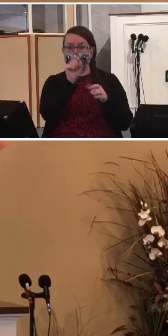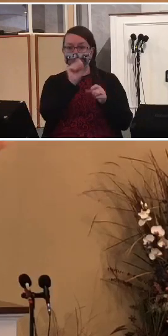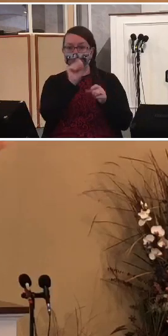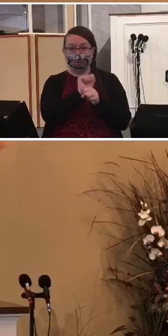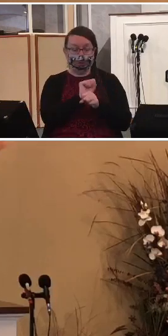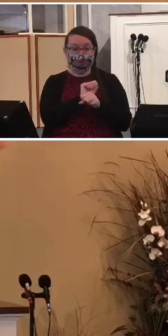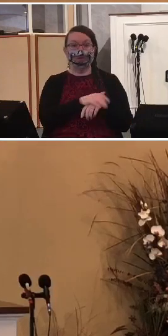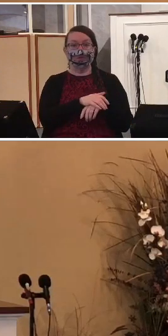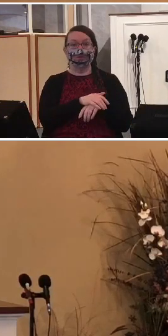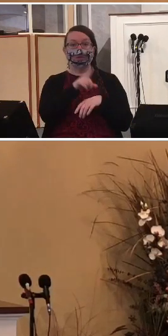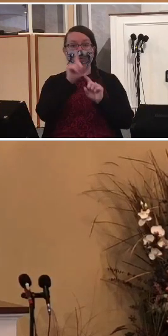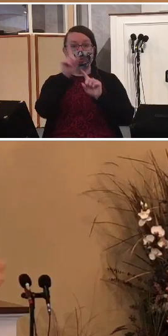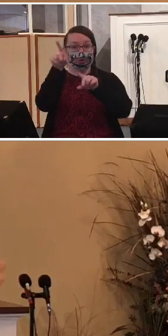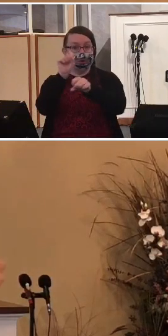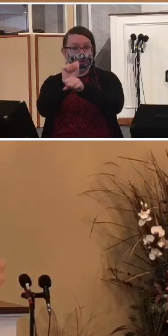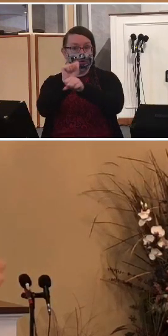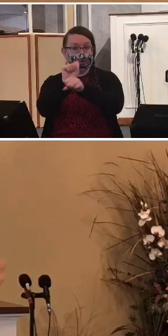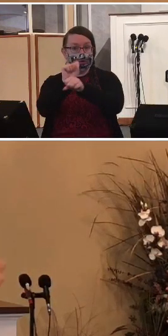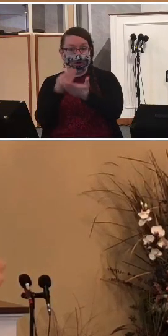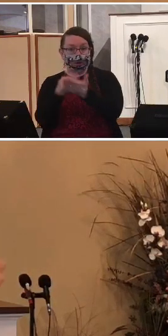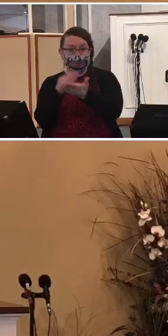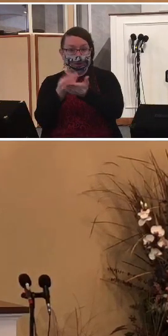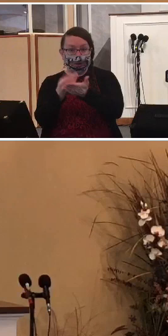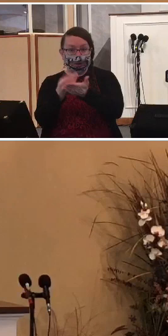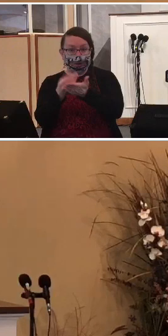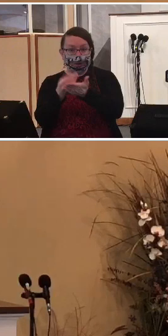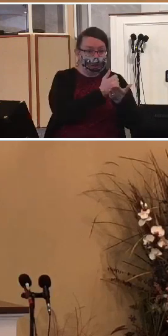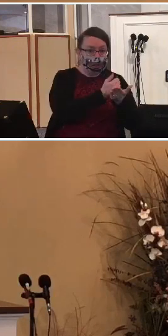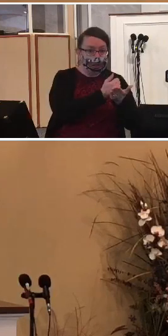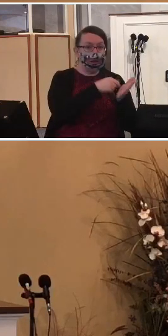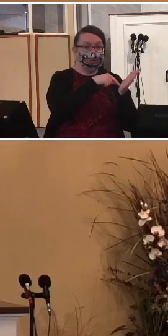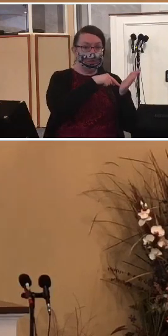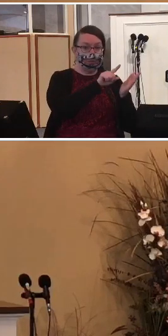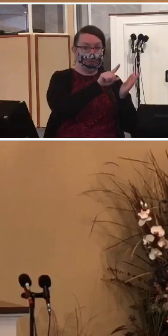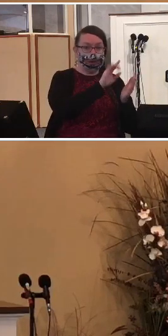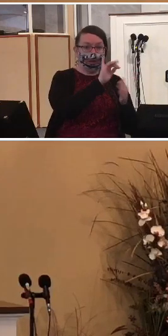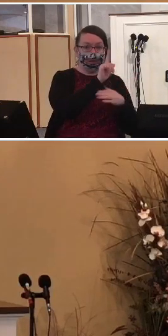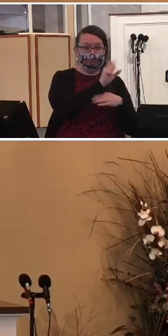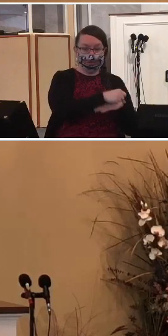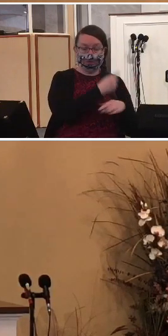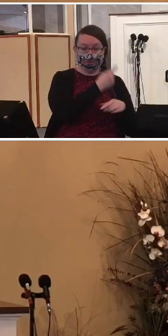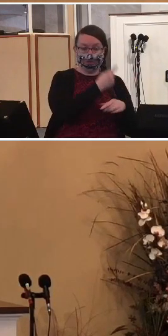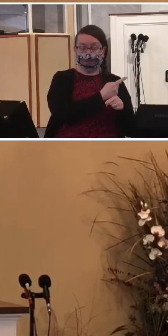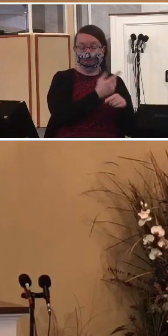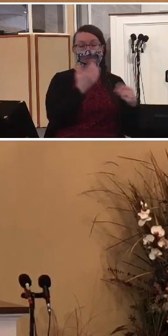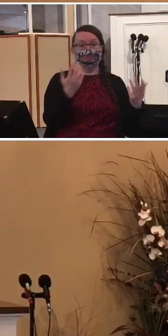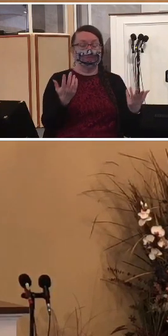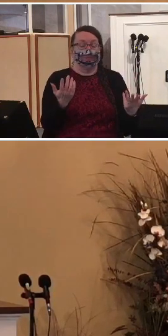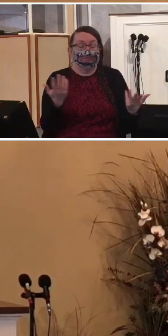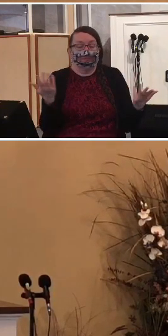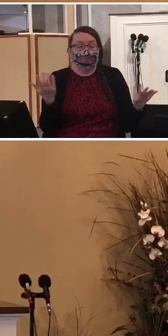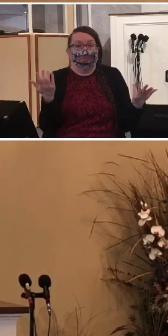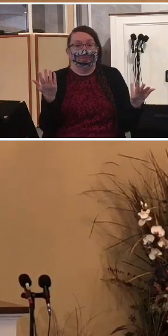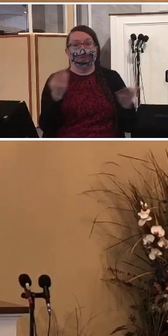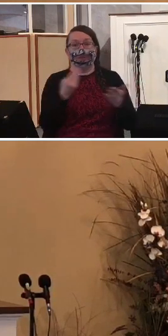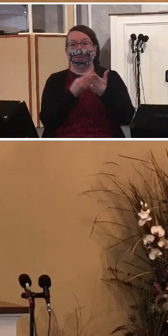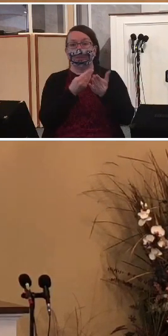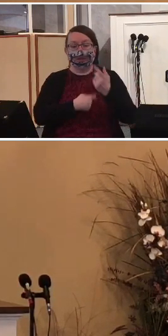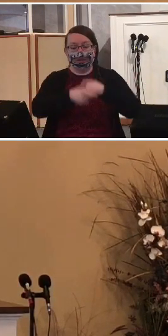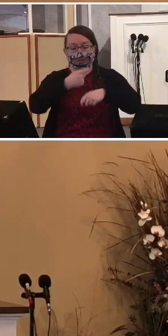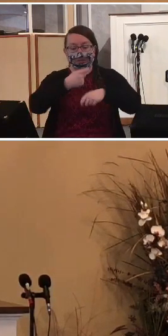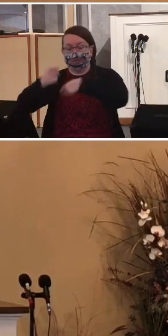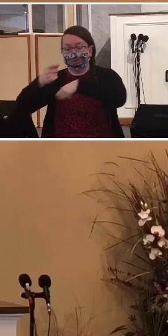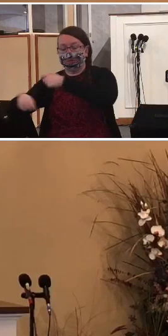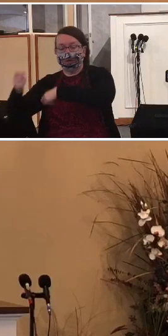puedes elegir dinero. ¿Sabes lo que es? Tú trabajas para hacer un cheque para que tú puedas pagarle a alguien más. Eso no es...